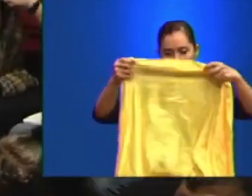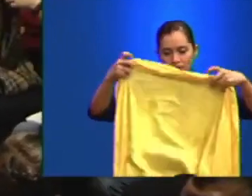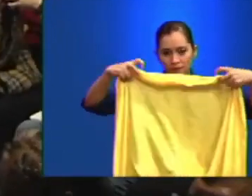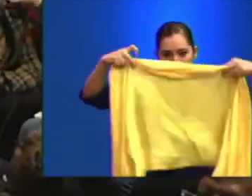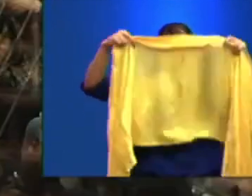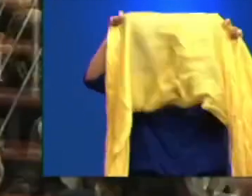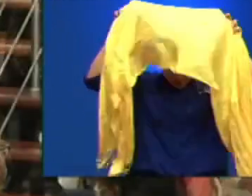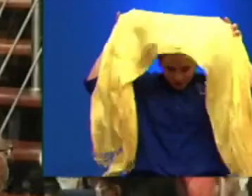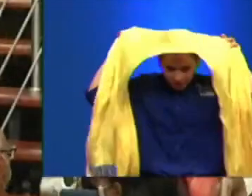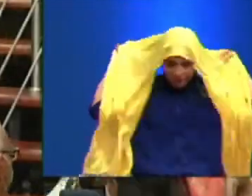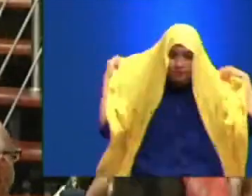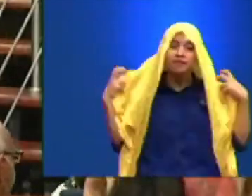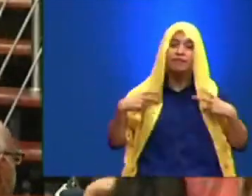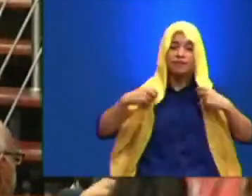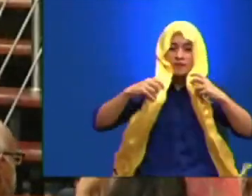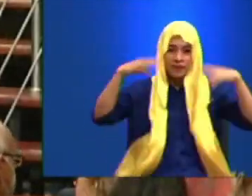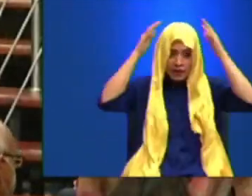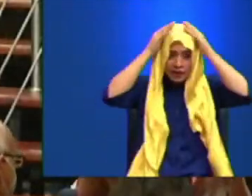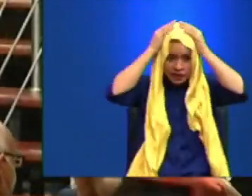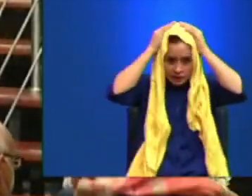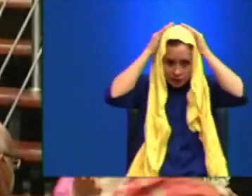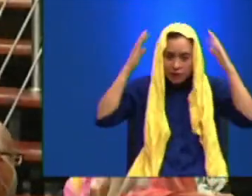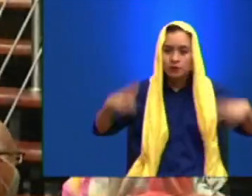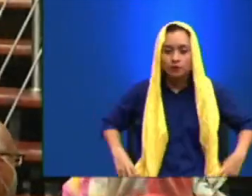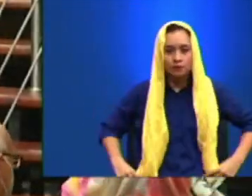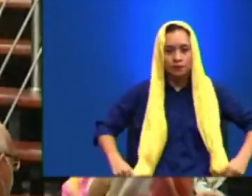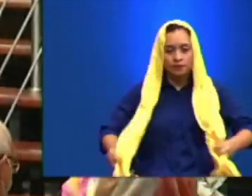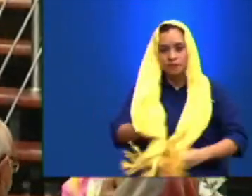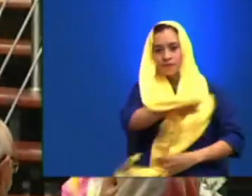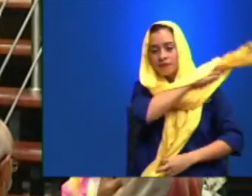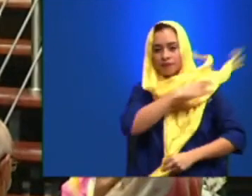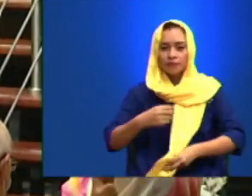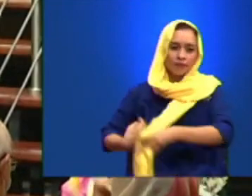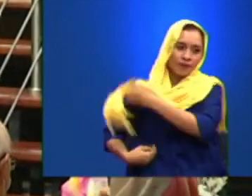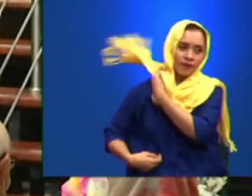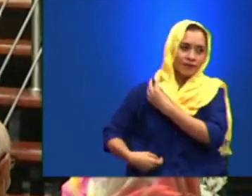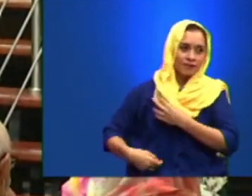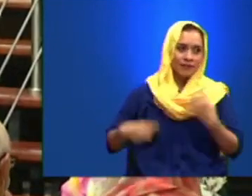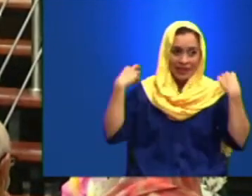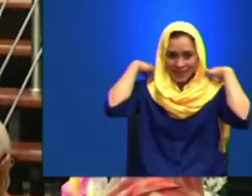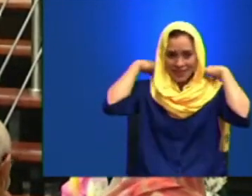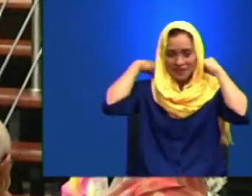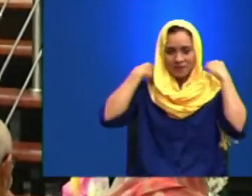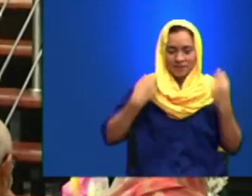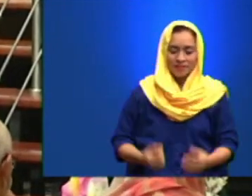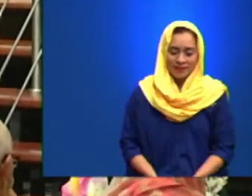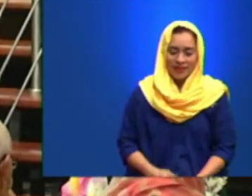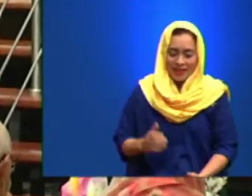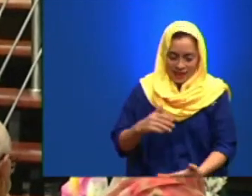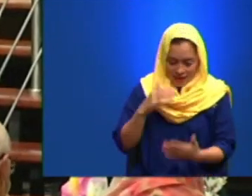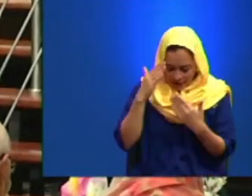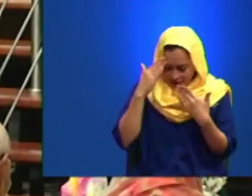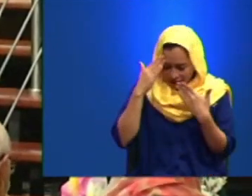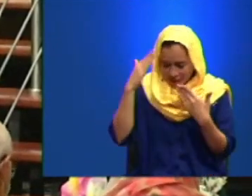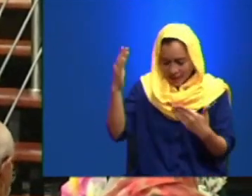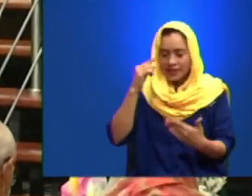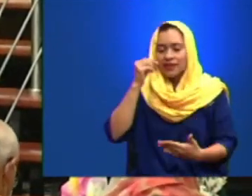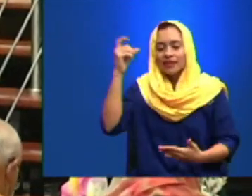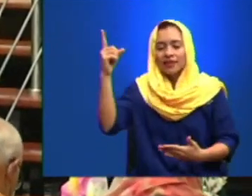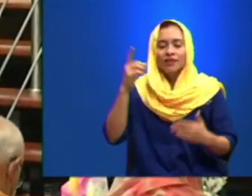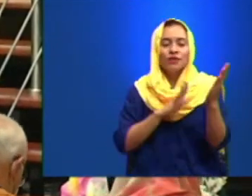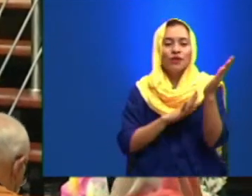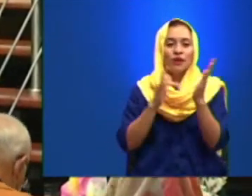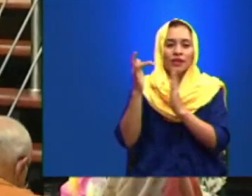señor la gran necesidad que tenemos de que tu señor bendito vengas constantemente administrarnos